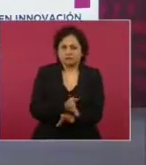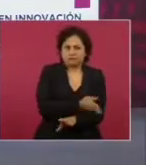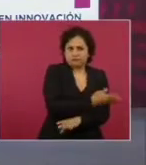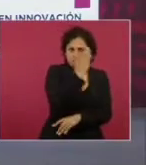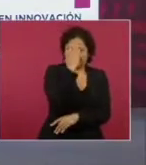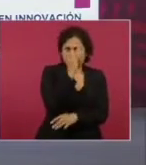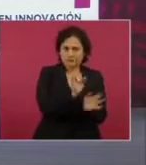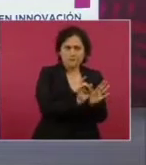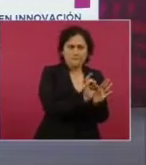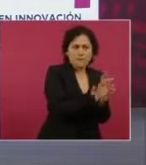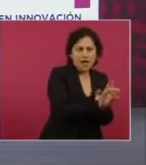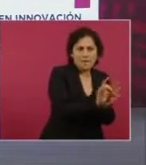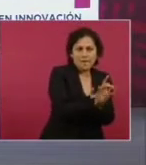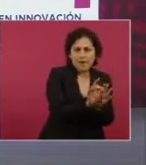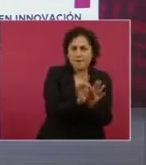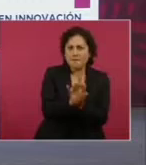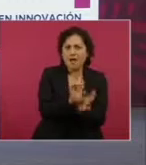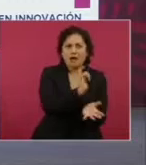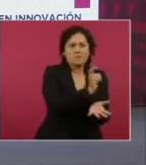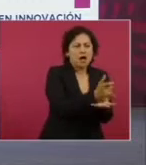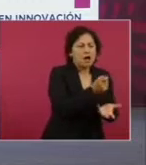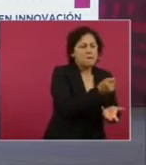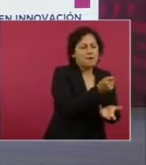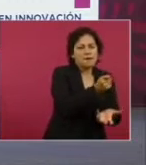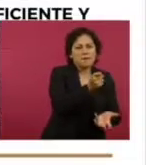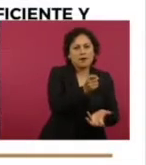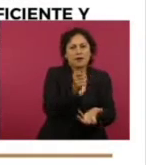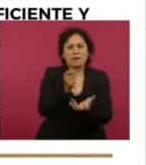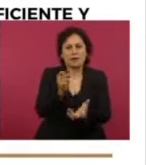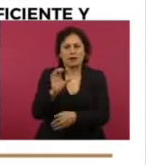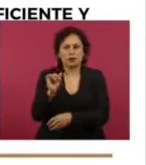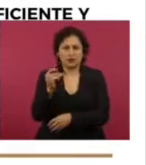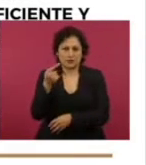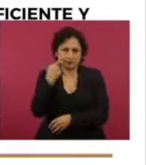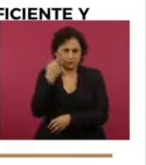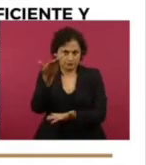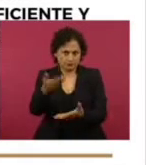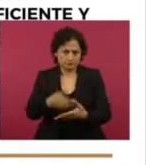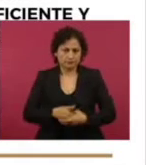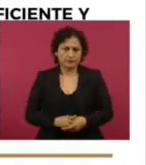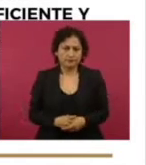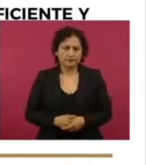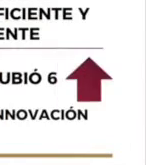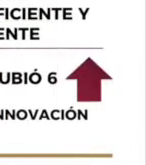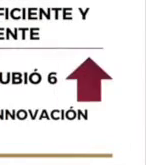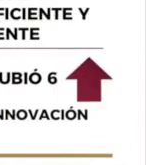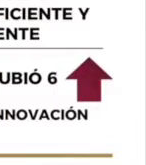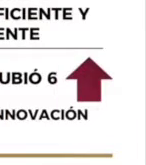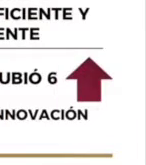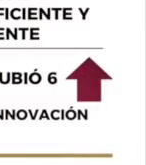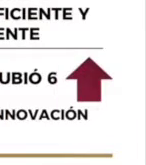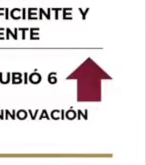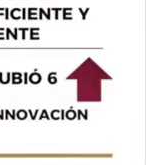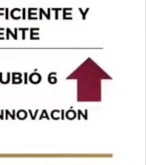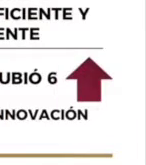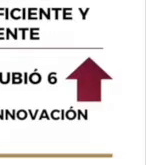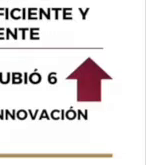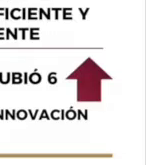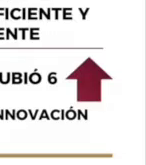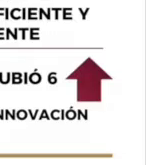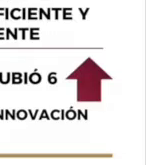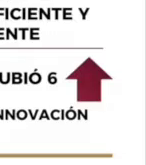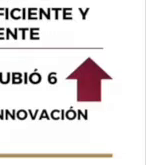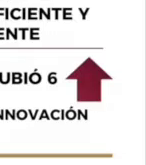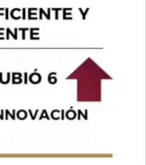desvío de la capacidad de Conacyt a favor de intereses creadas? Que se gastó, sí, muchísimo más, se